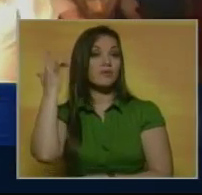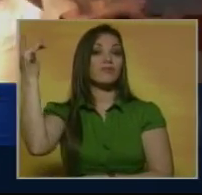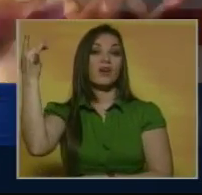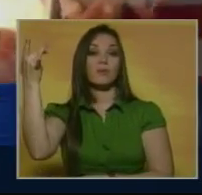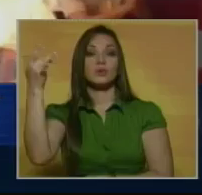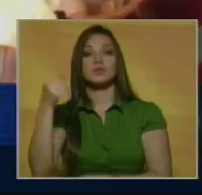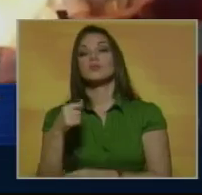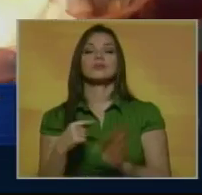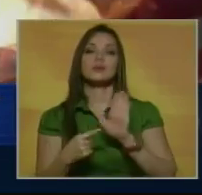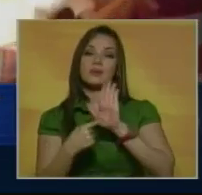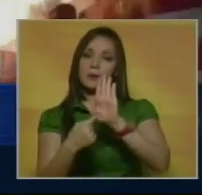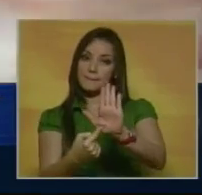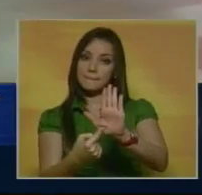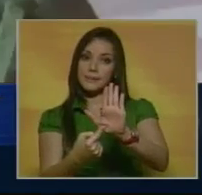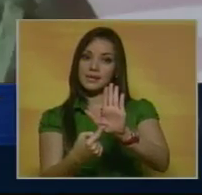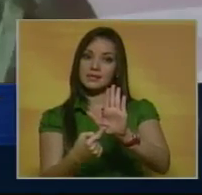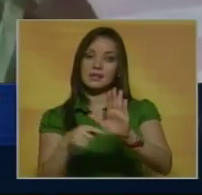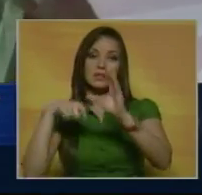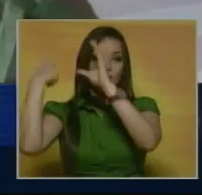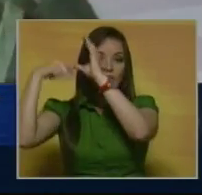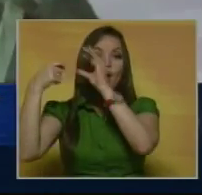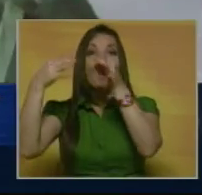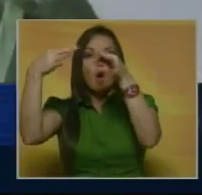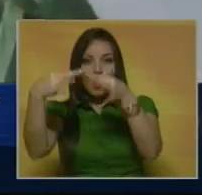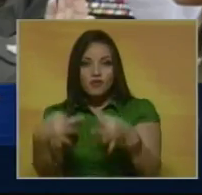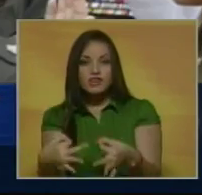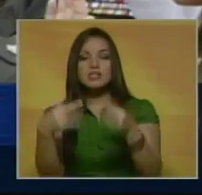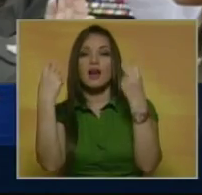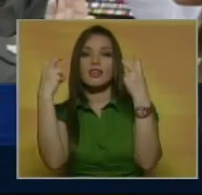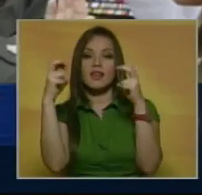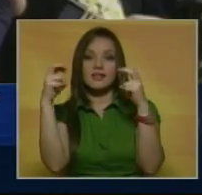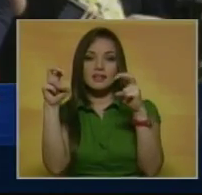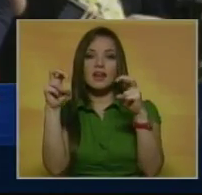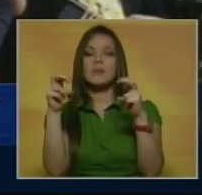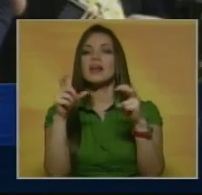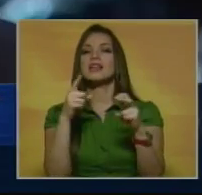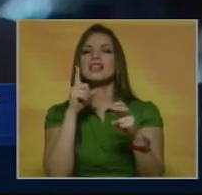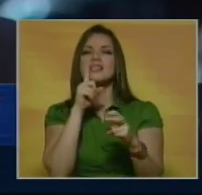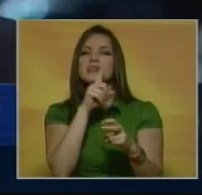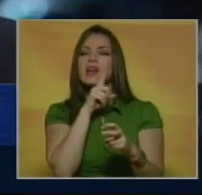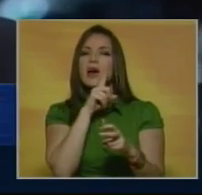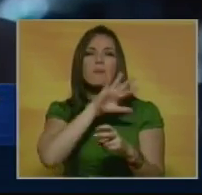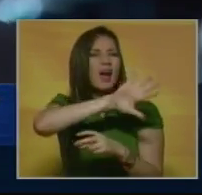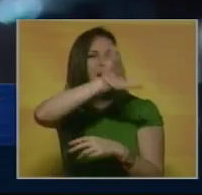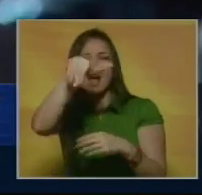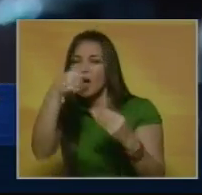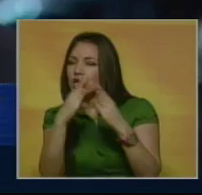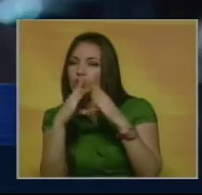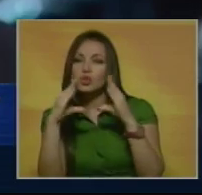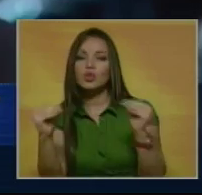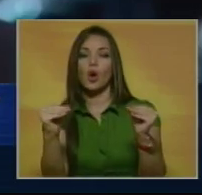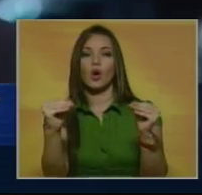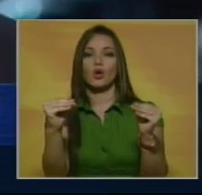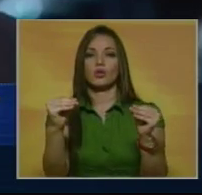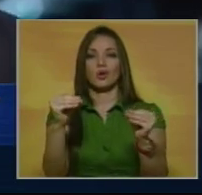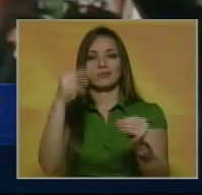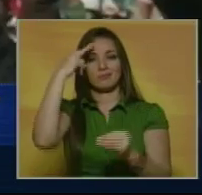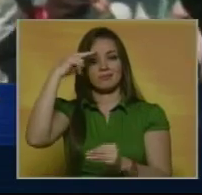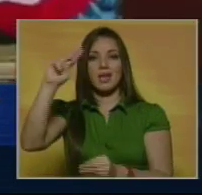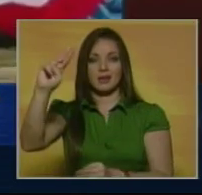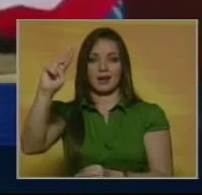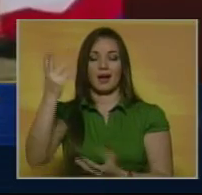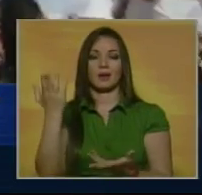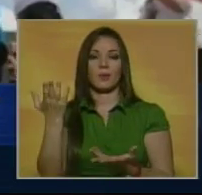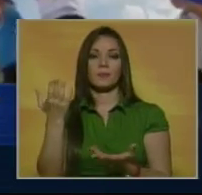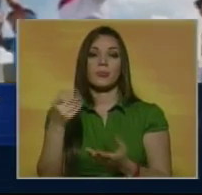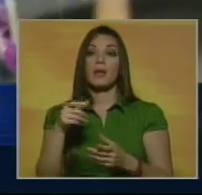hizo la presentación del videoclip oficial de su tema Todos Somos Mexicanos, donde agrupa a más de 30 artistas para